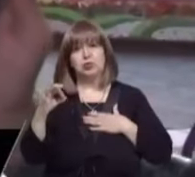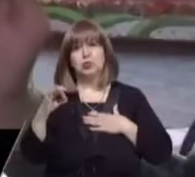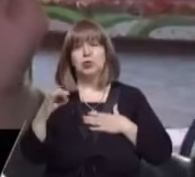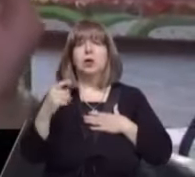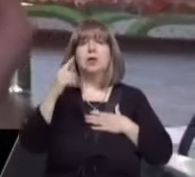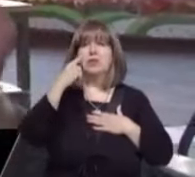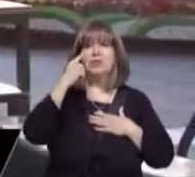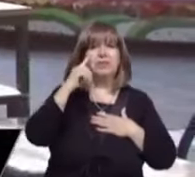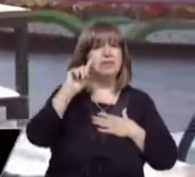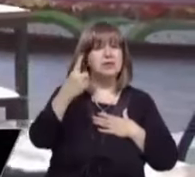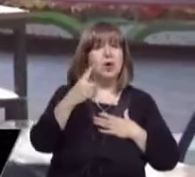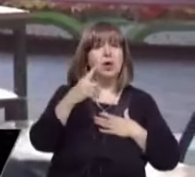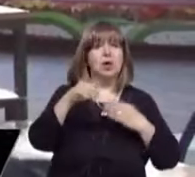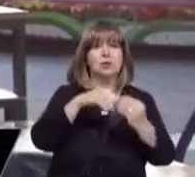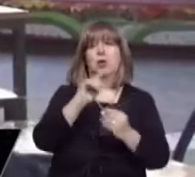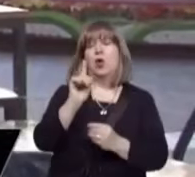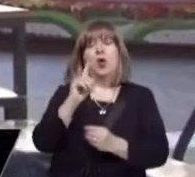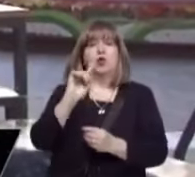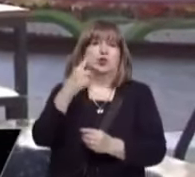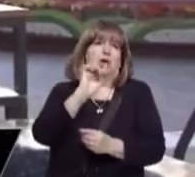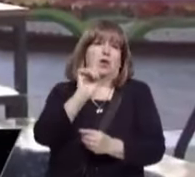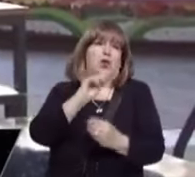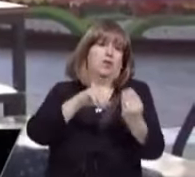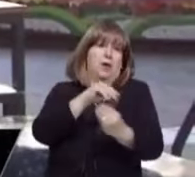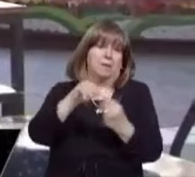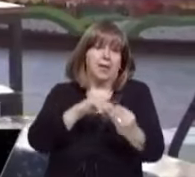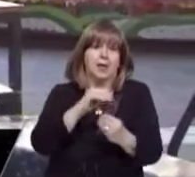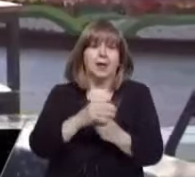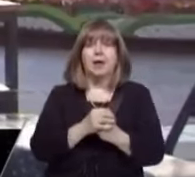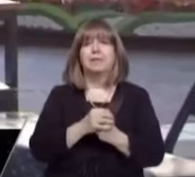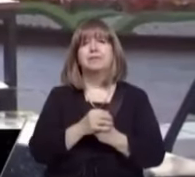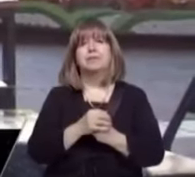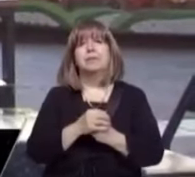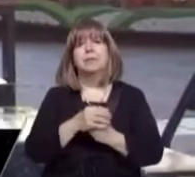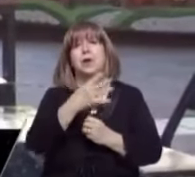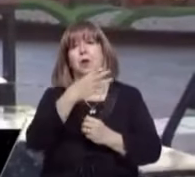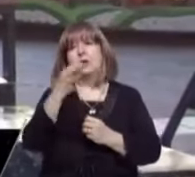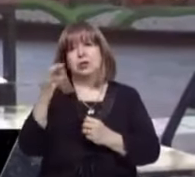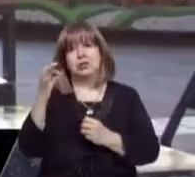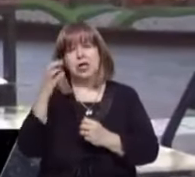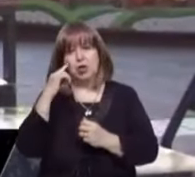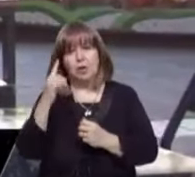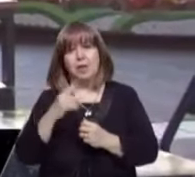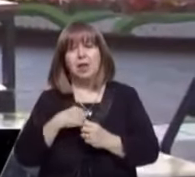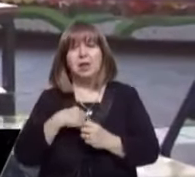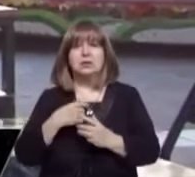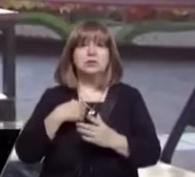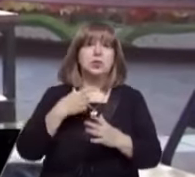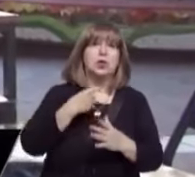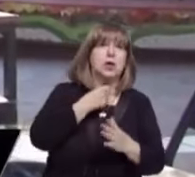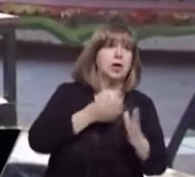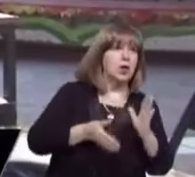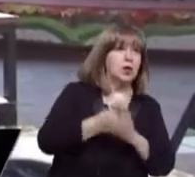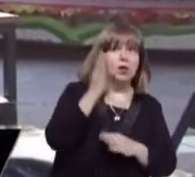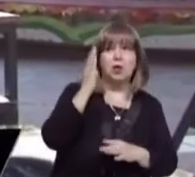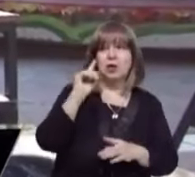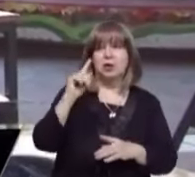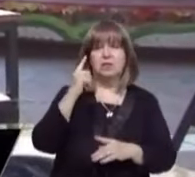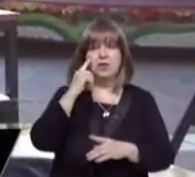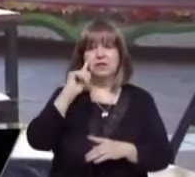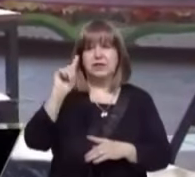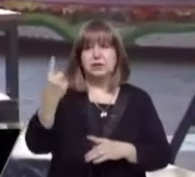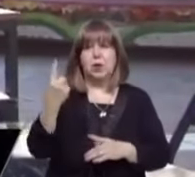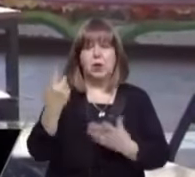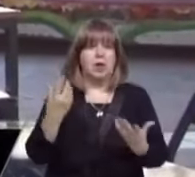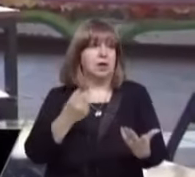¿Vivís sola? ¿Vivís con tu familia? No, vivo con mi familia. Y actualmente el más que gasto de poder irme a vivir sola, así que sea